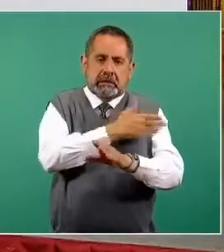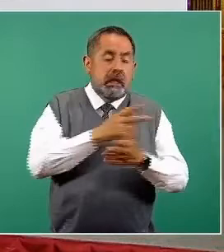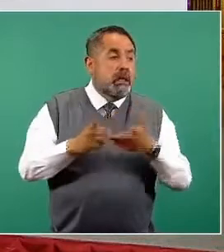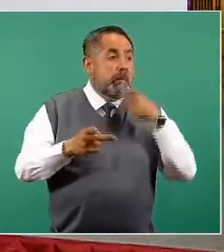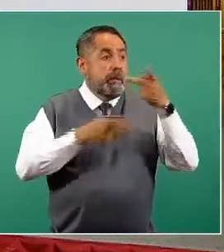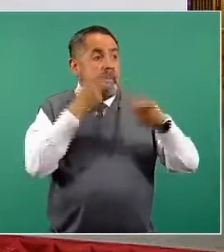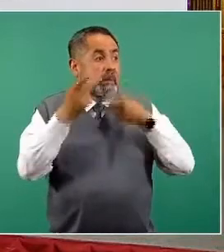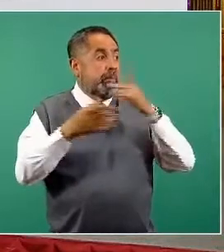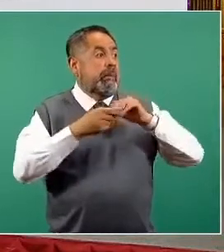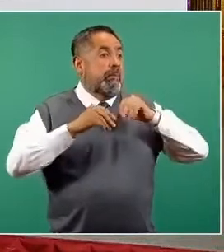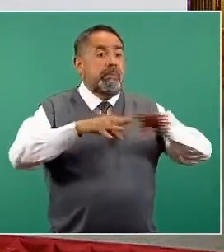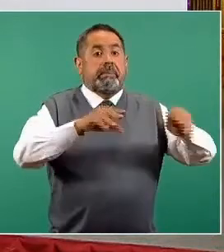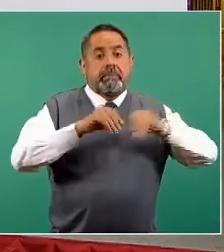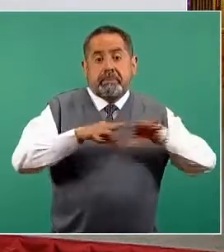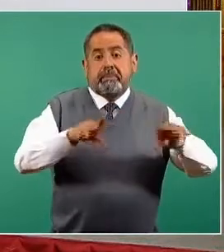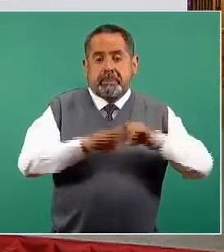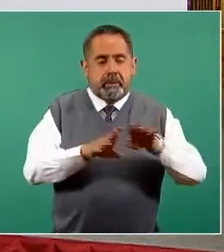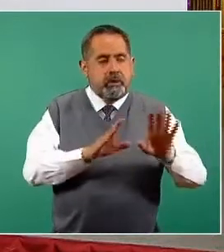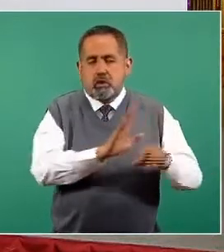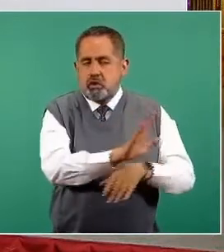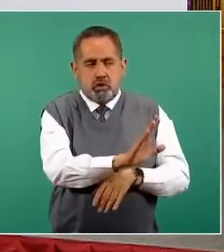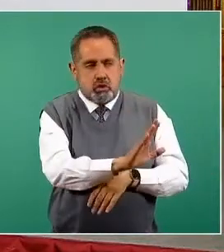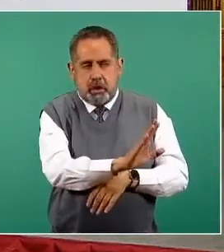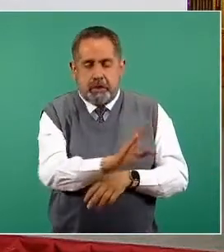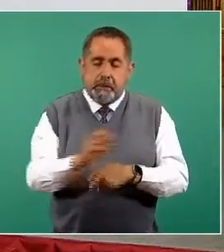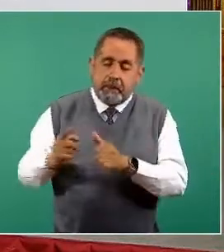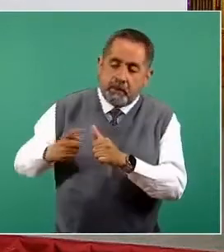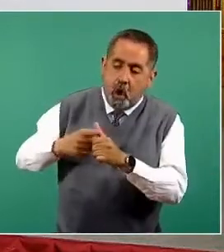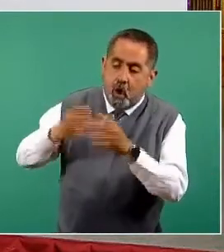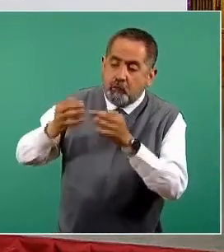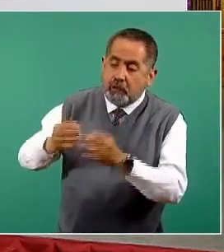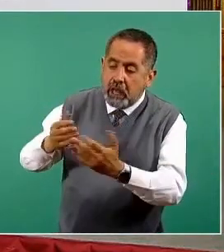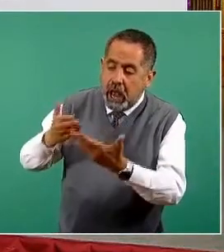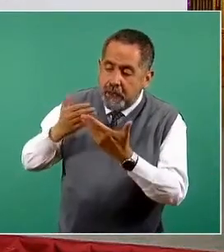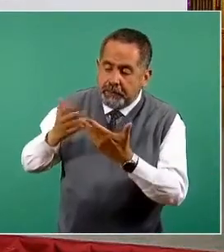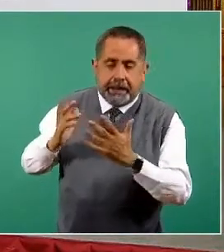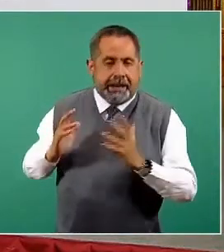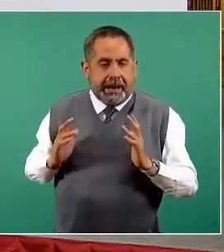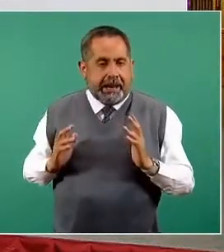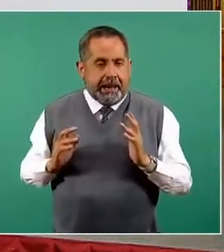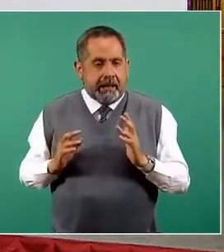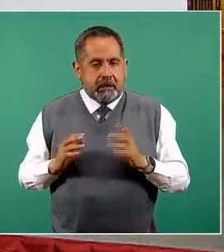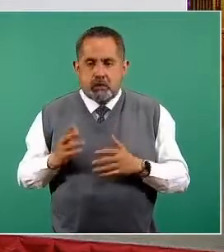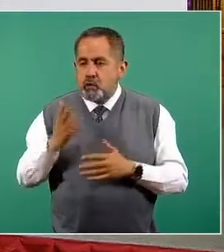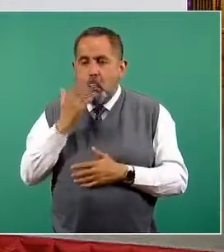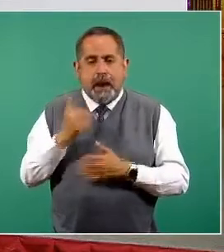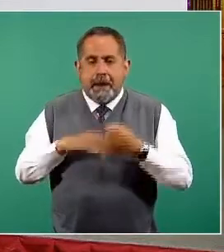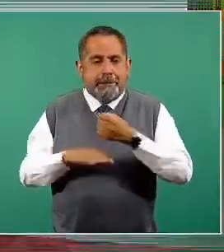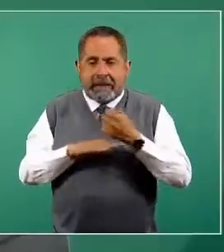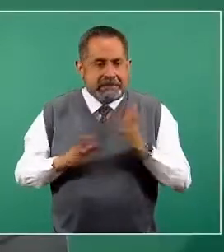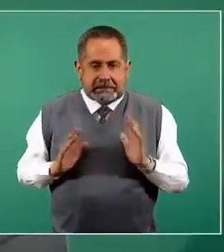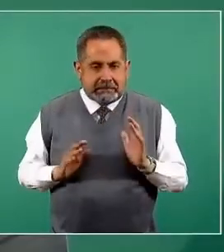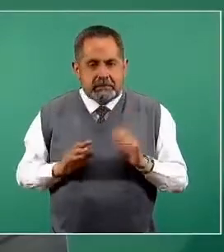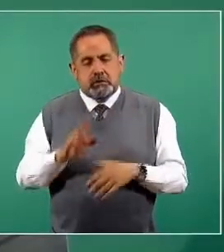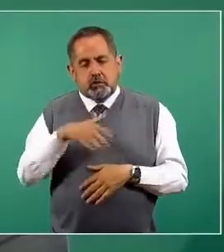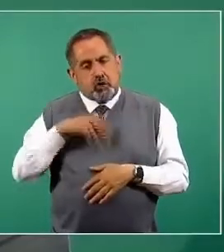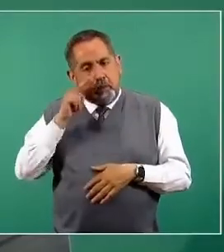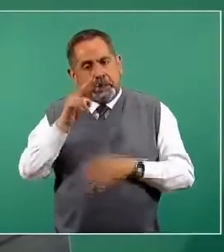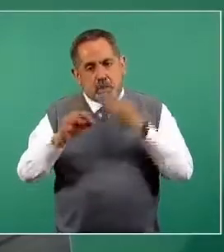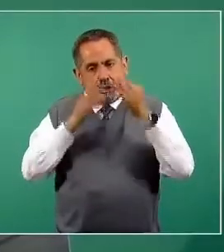olas informativas de las variantes, de las reacciones secundarias, etcétera, que resultan no tener una base científica. Vimos la